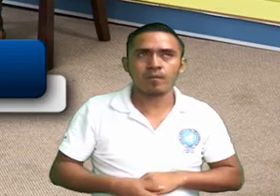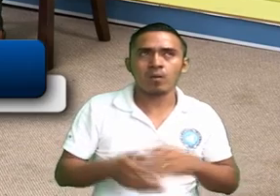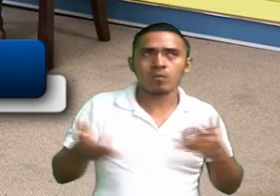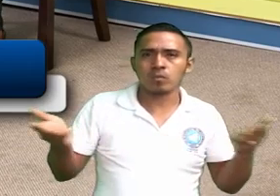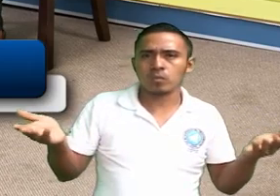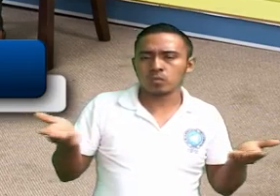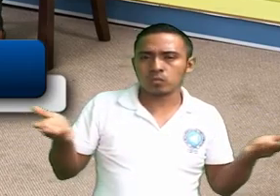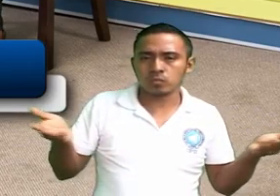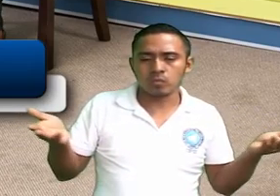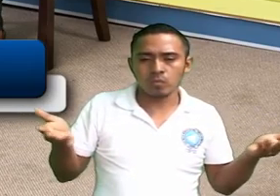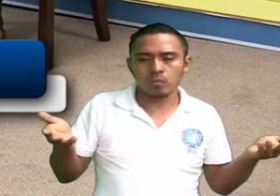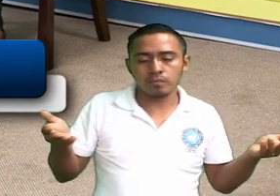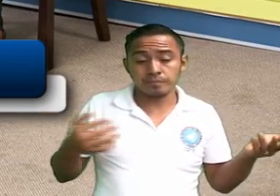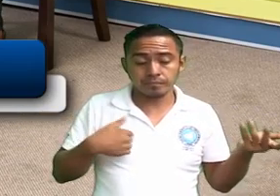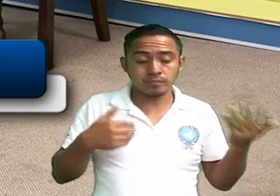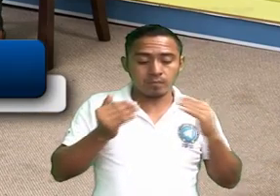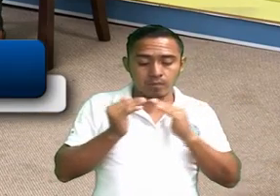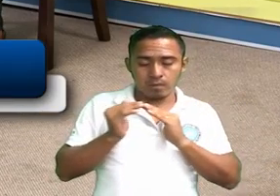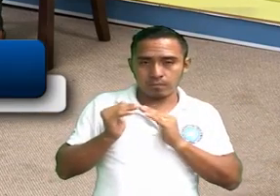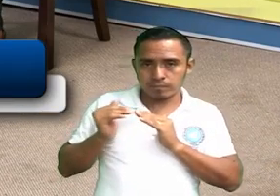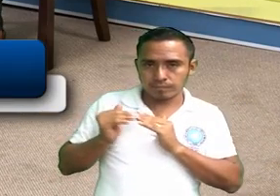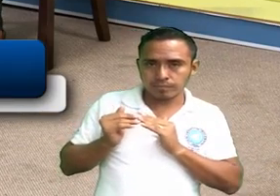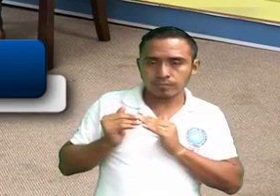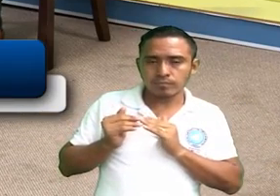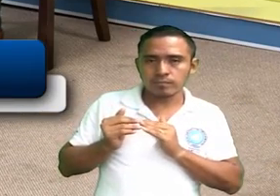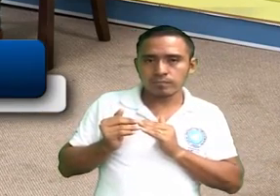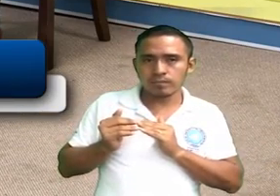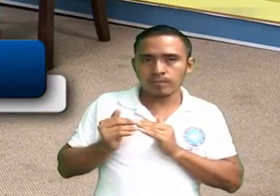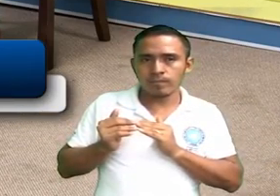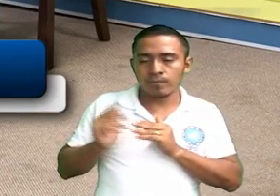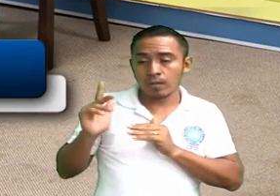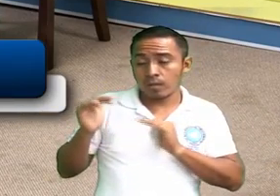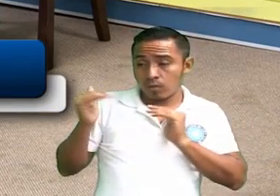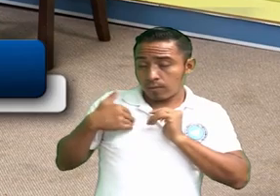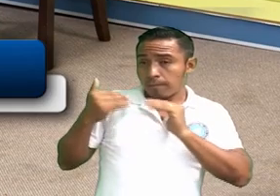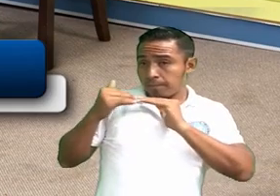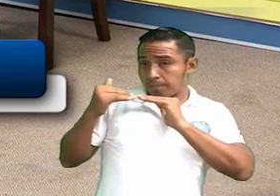hay una lesión cerebral en el cerebro, para ver,